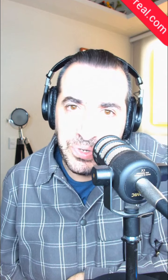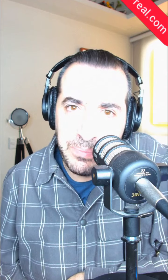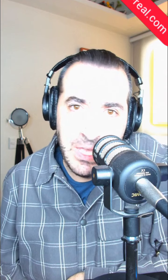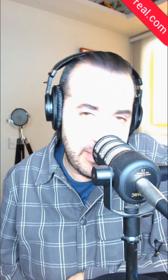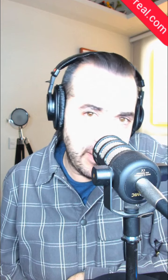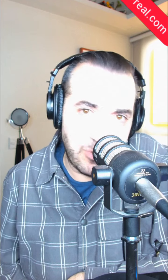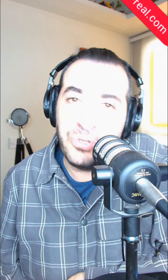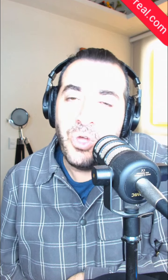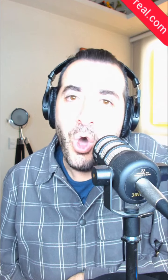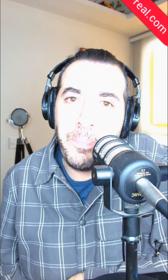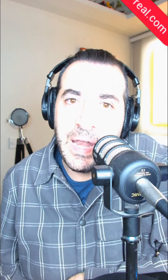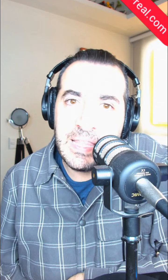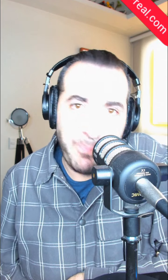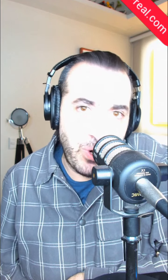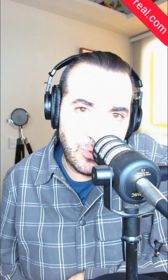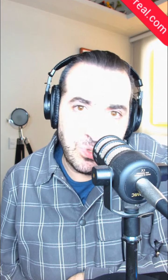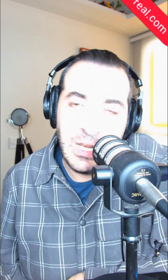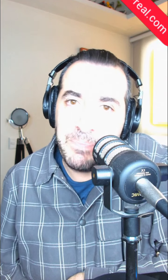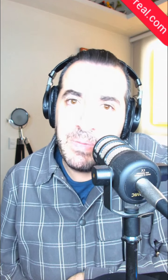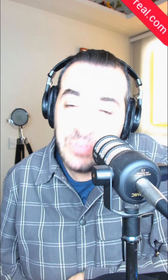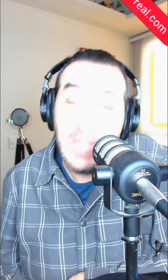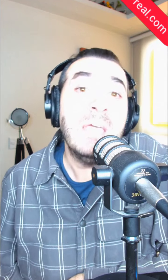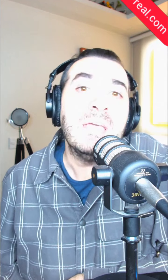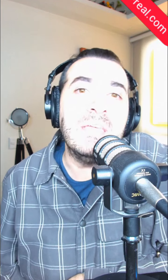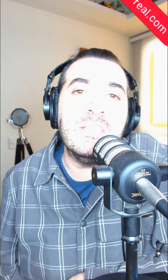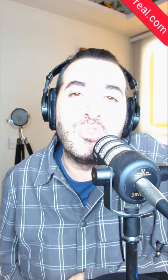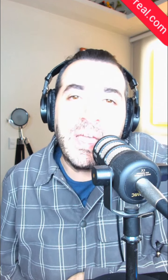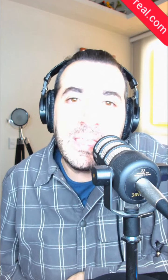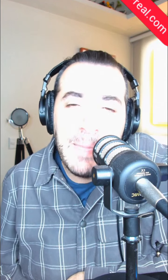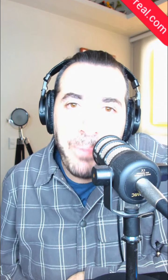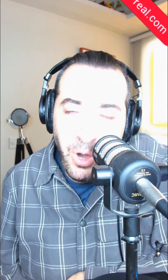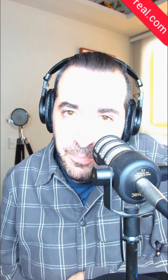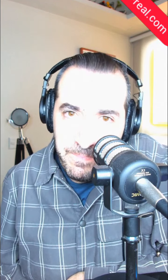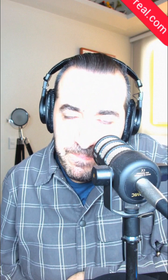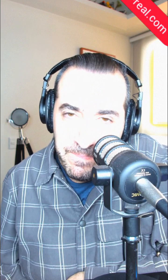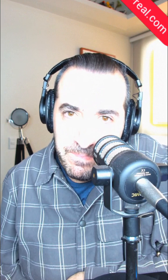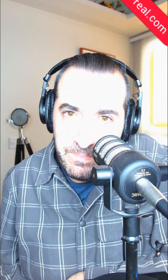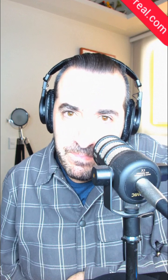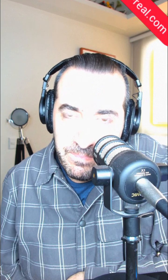Jesús Ramírez y que son operadas por Azucena Pimentel y su equipo,